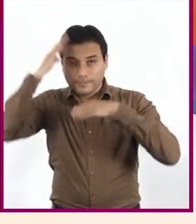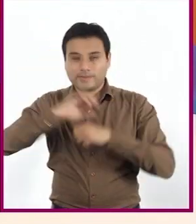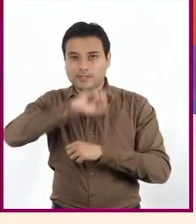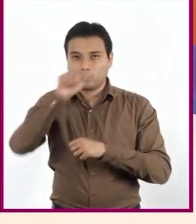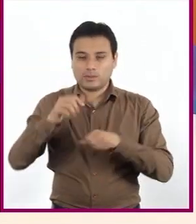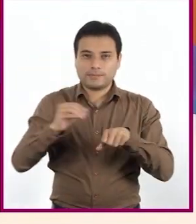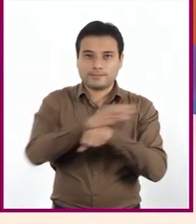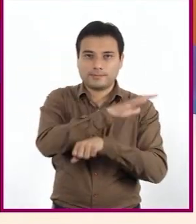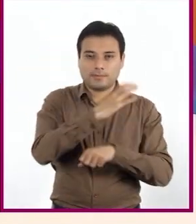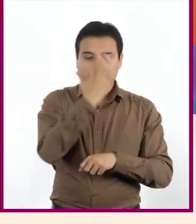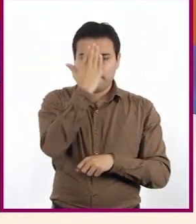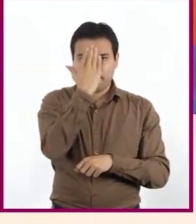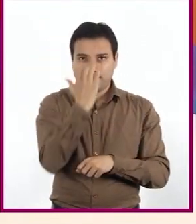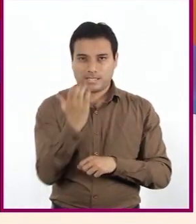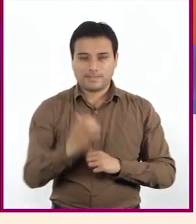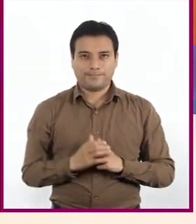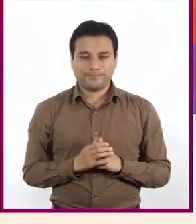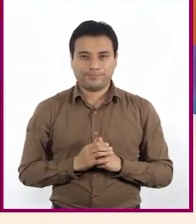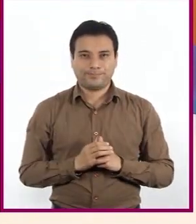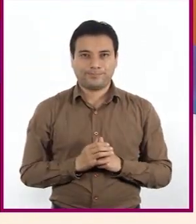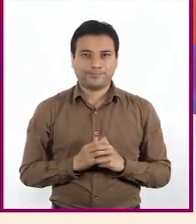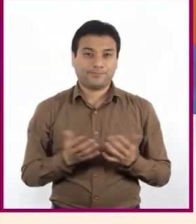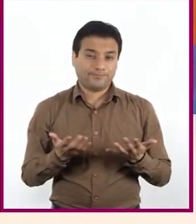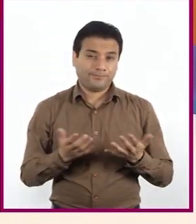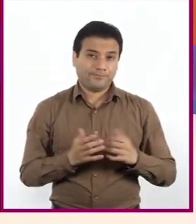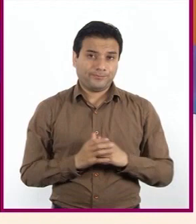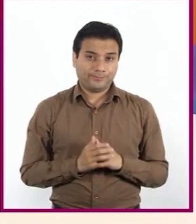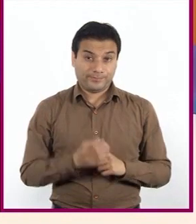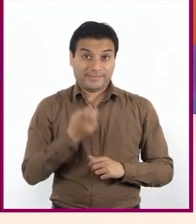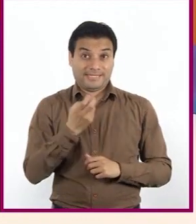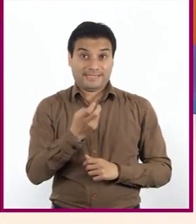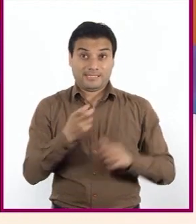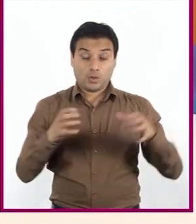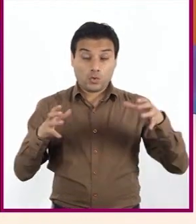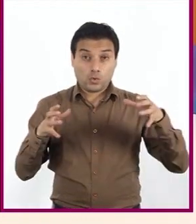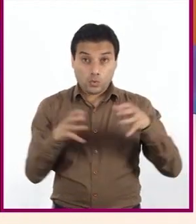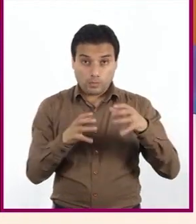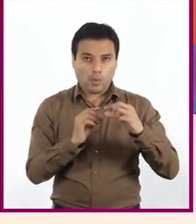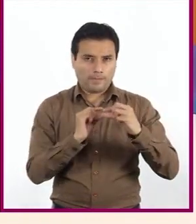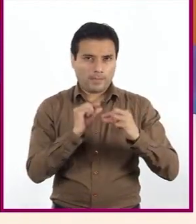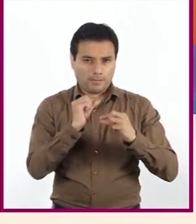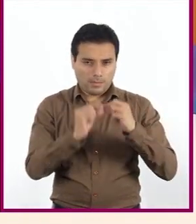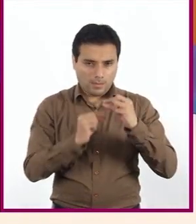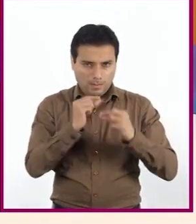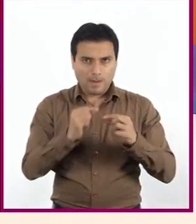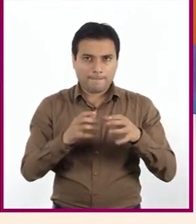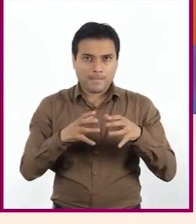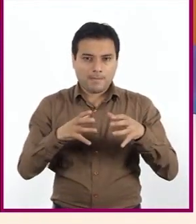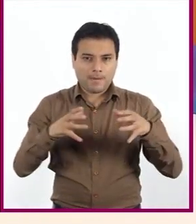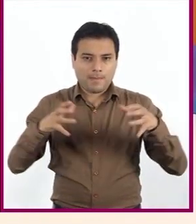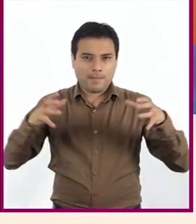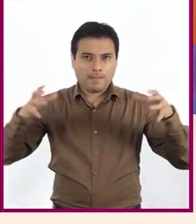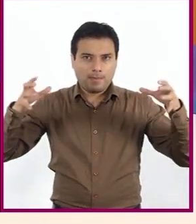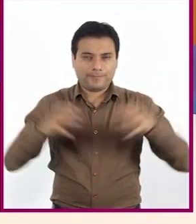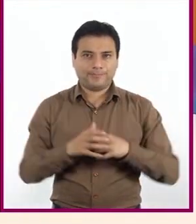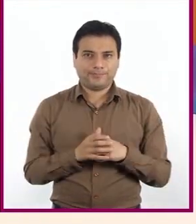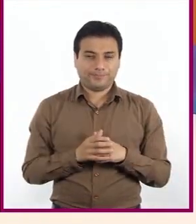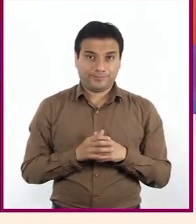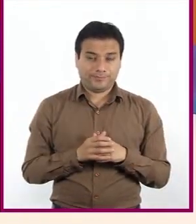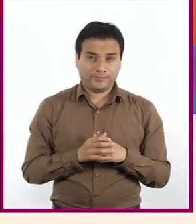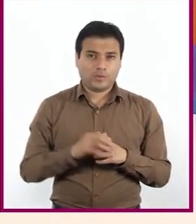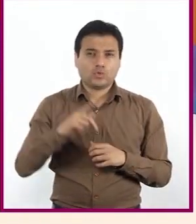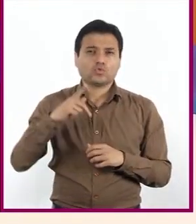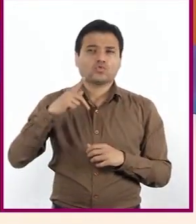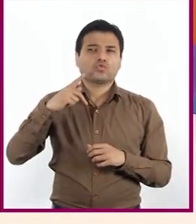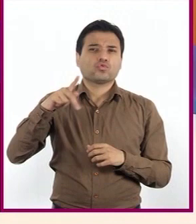iconografía maya. Por el gran desarrollo alcanzado por esta cultura, la olmeca, los símbolos de prestigio olmecas